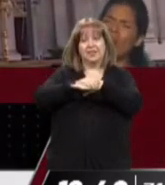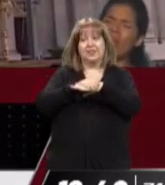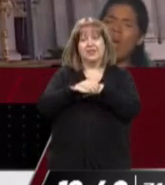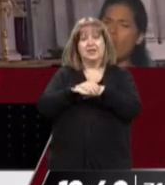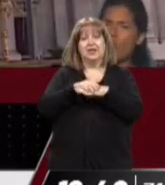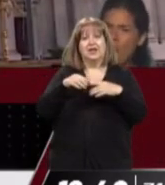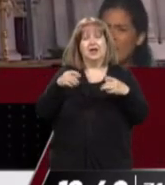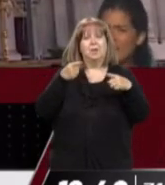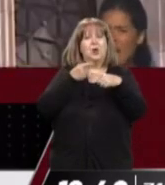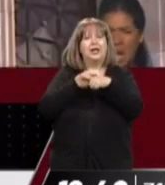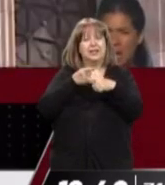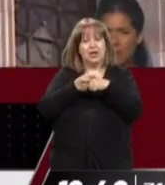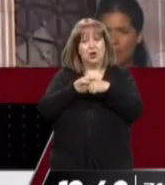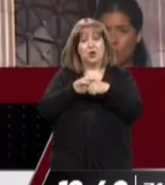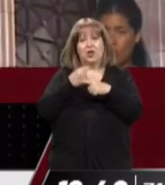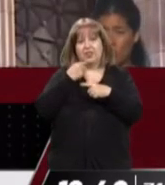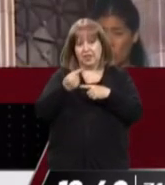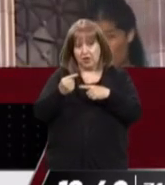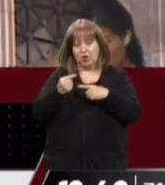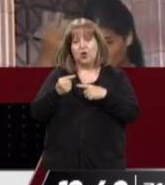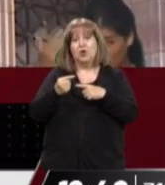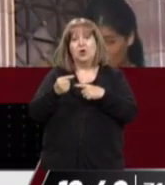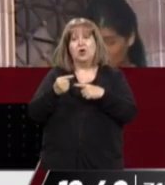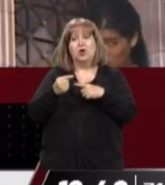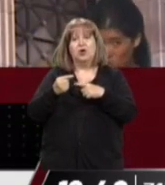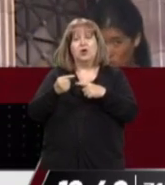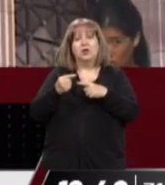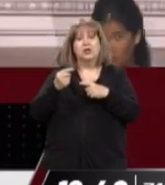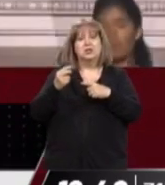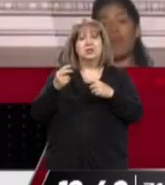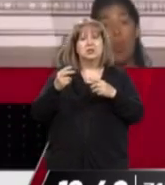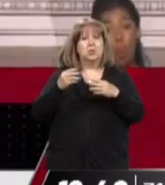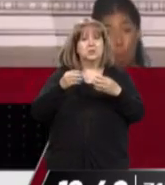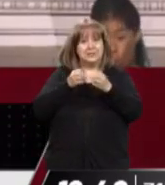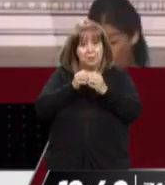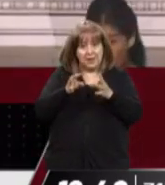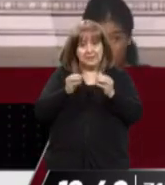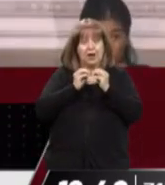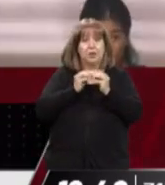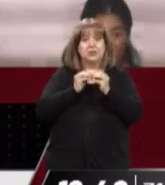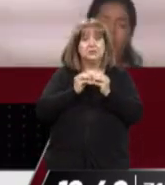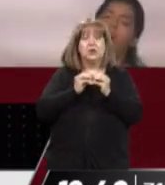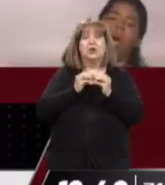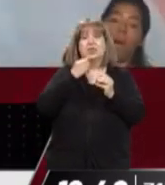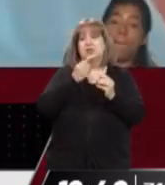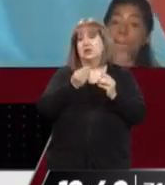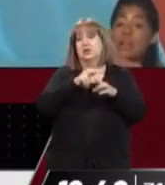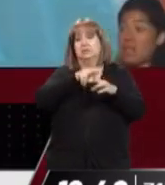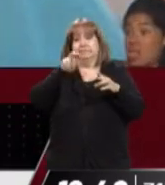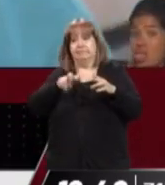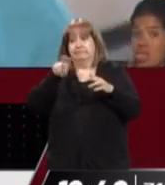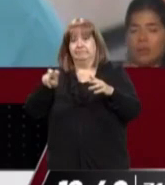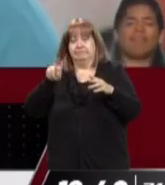que si se comienza el juicio finalmente ellos no van a tratar los temas importantes que propone el ministro de Economía, Sergio Massa?